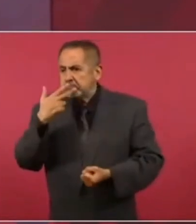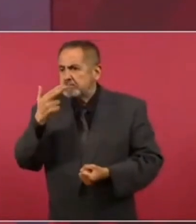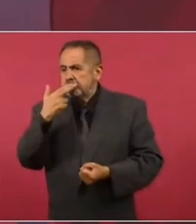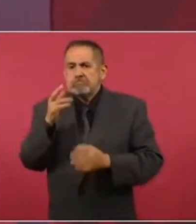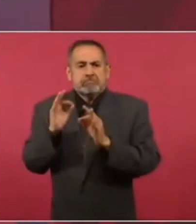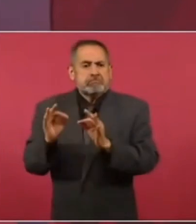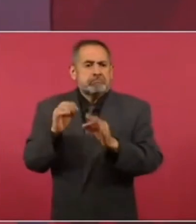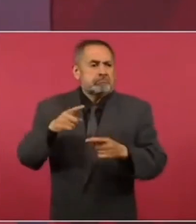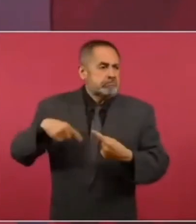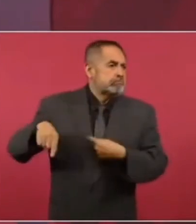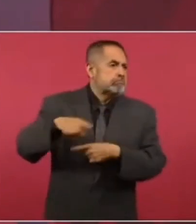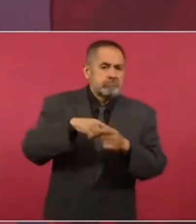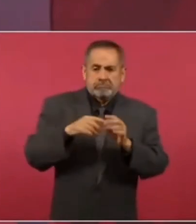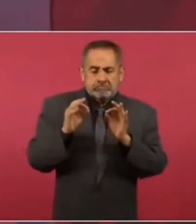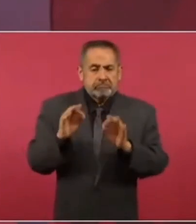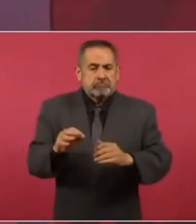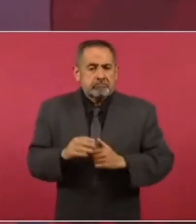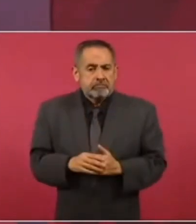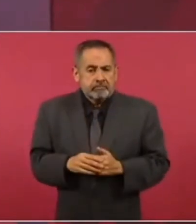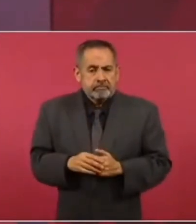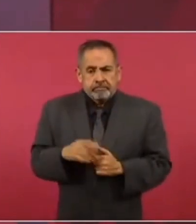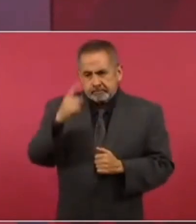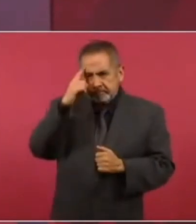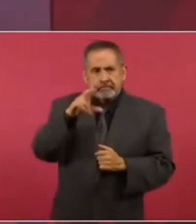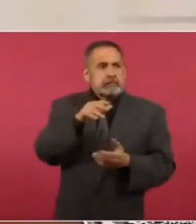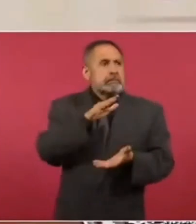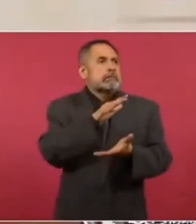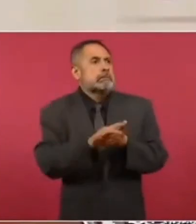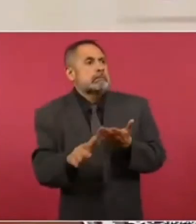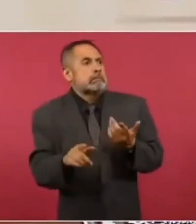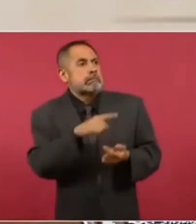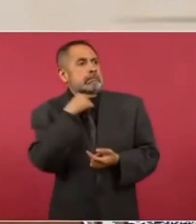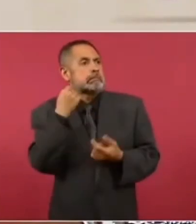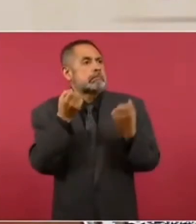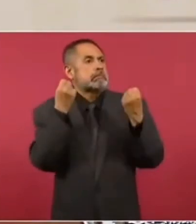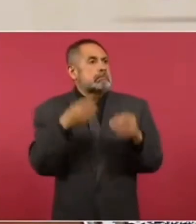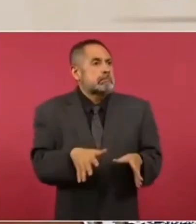que no se agoten, que no se